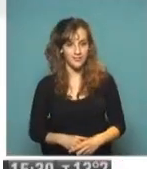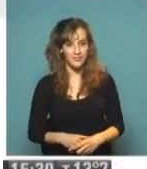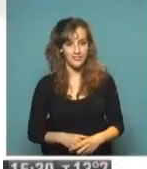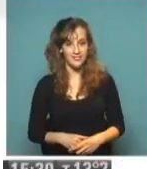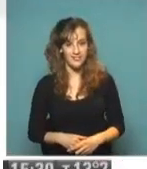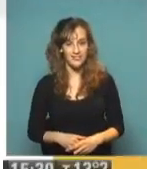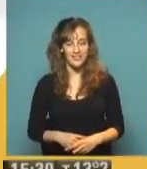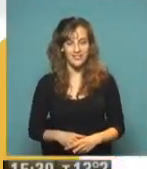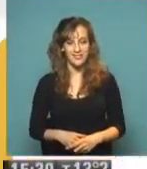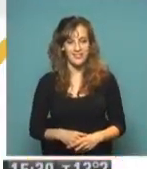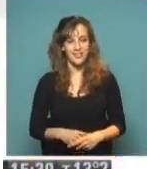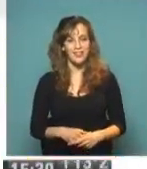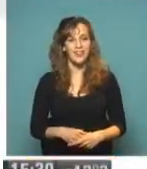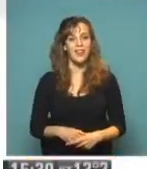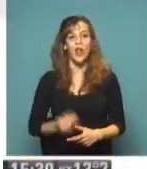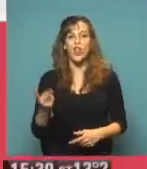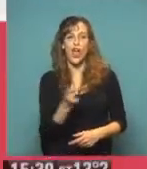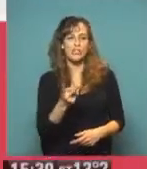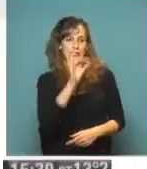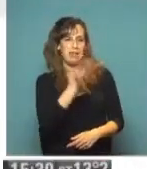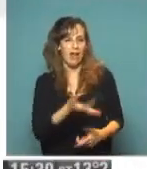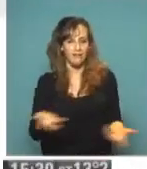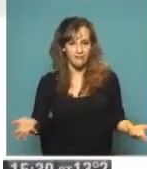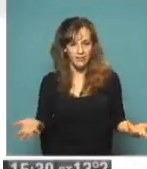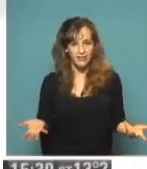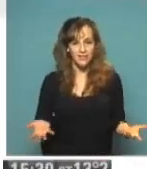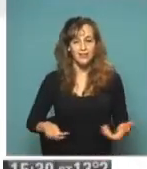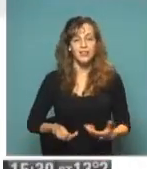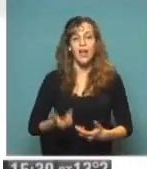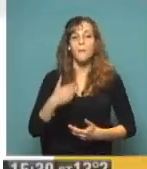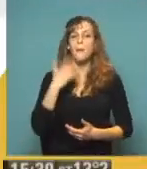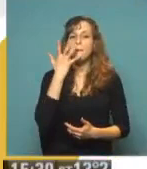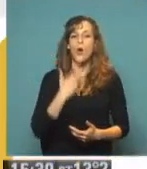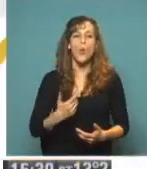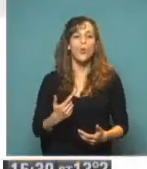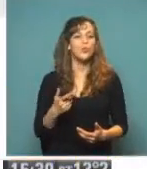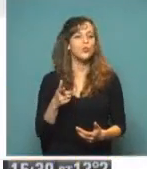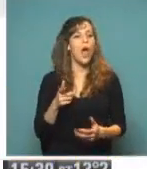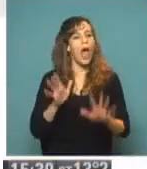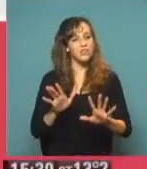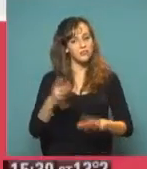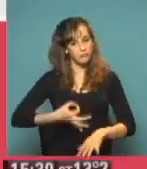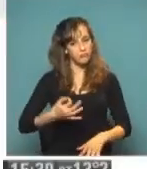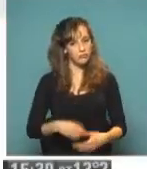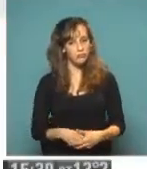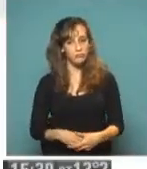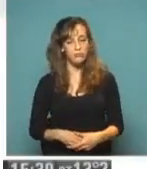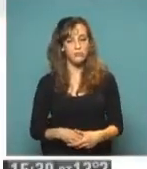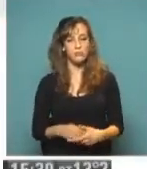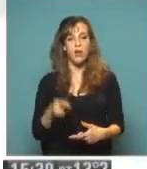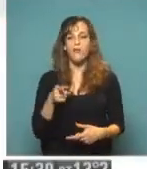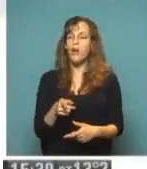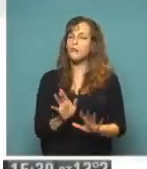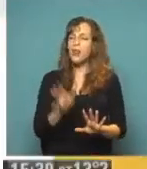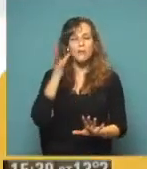Ay, ellos se hacen entre ellos porque saben dibujar. Bueno, perdóname, pero a mí esto me gusta, me parece que me salió bastante bien. Para mí te estás tirando mucha tierra